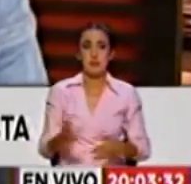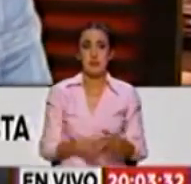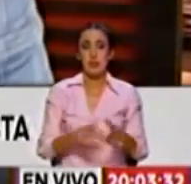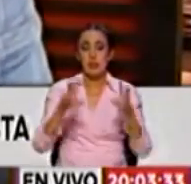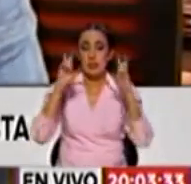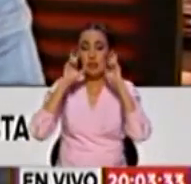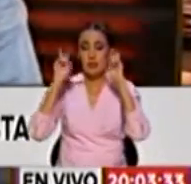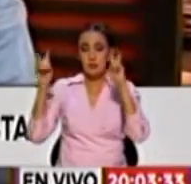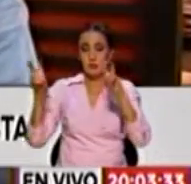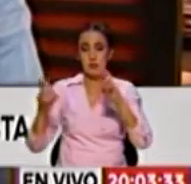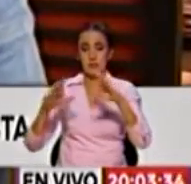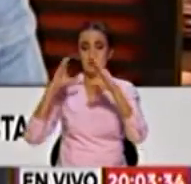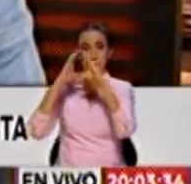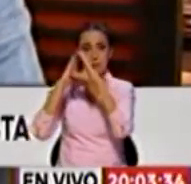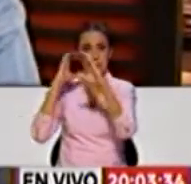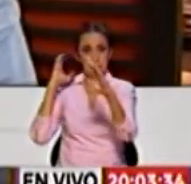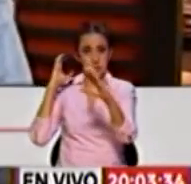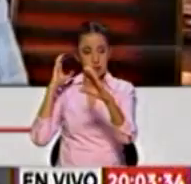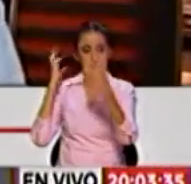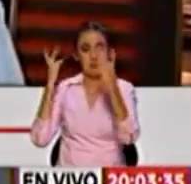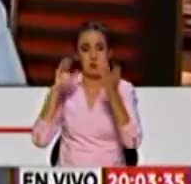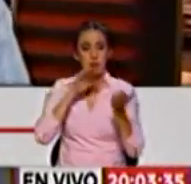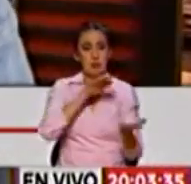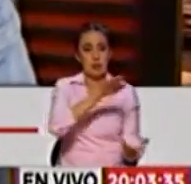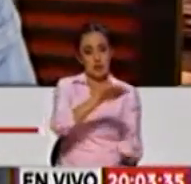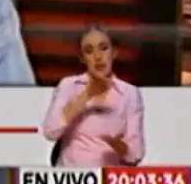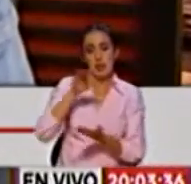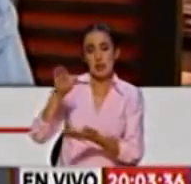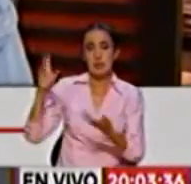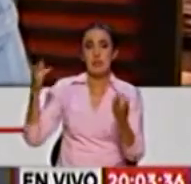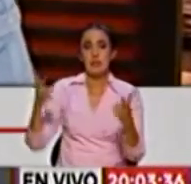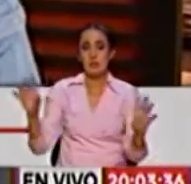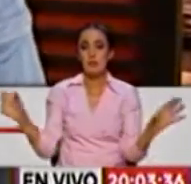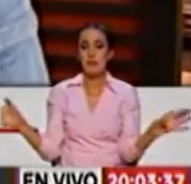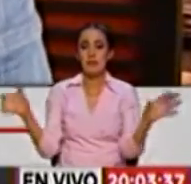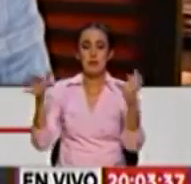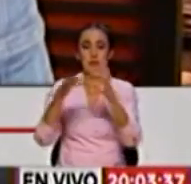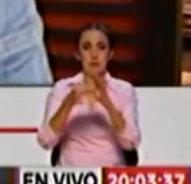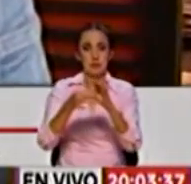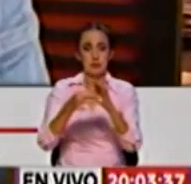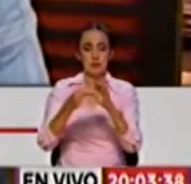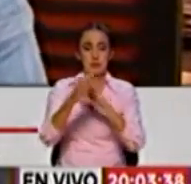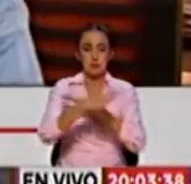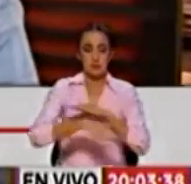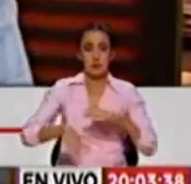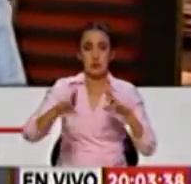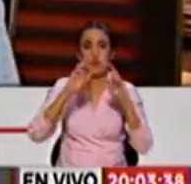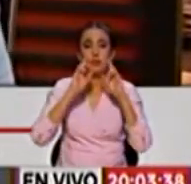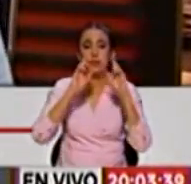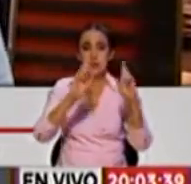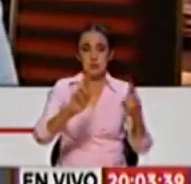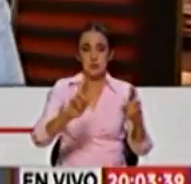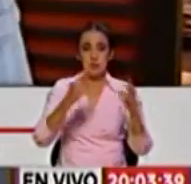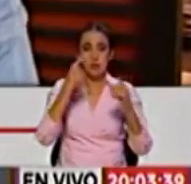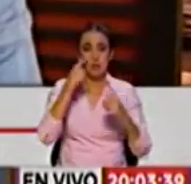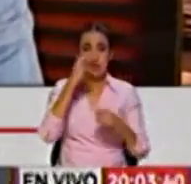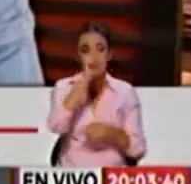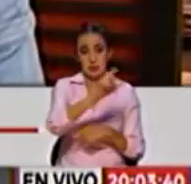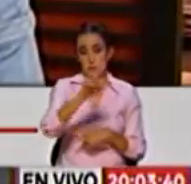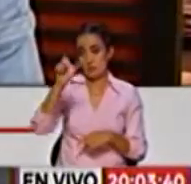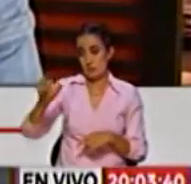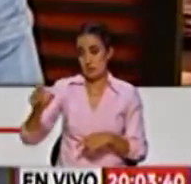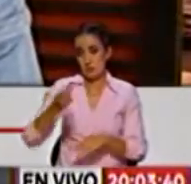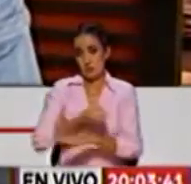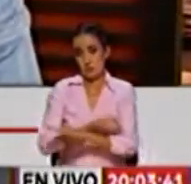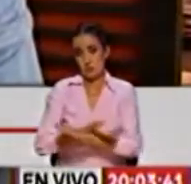ser transporte, tiene que ser carga, tiene que ser conectividad, ya, porque eso es lo que falta. Y que la gente vea que sea una opción. En